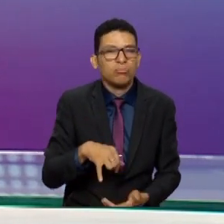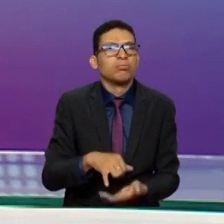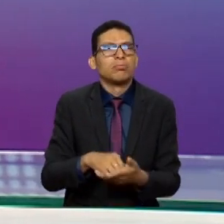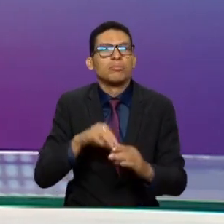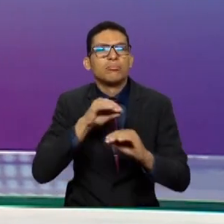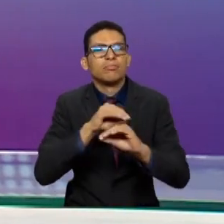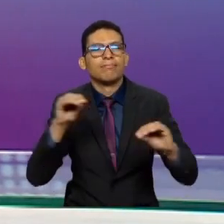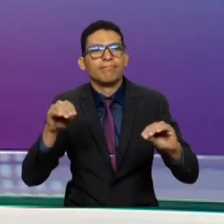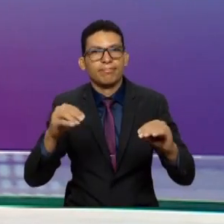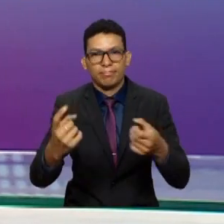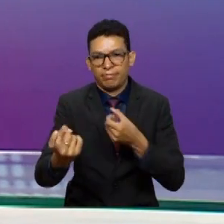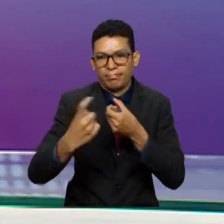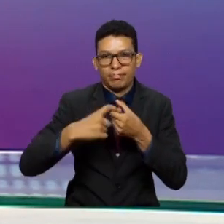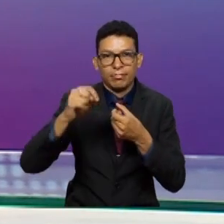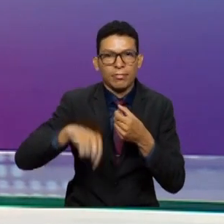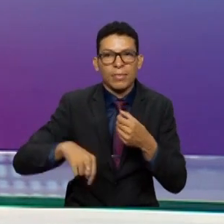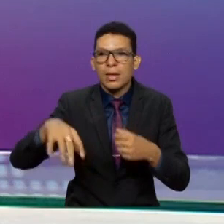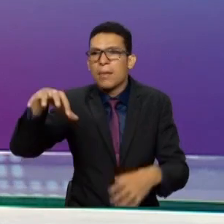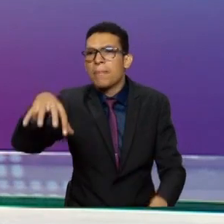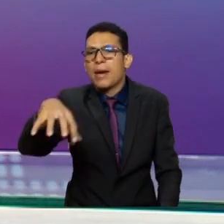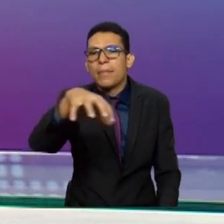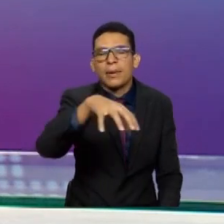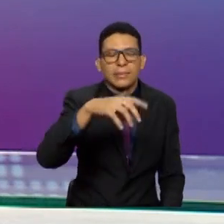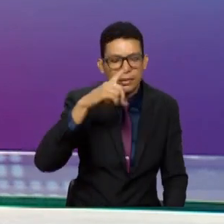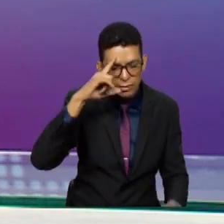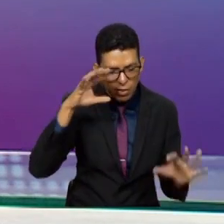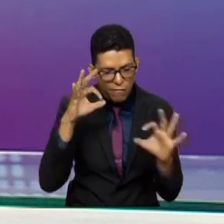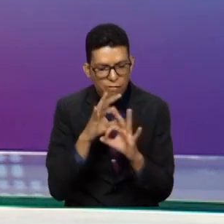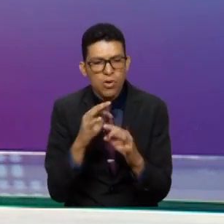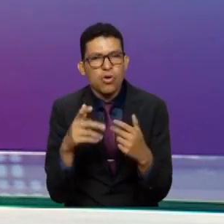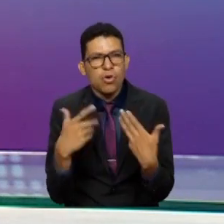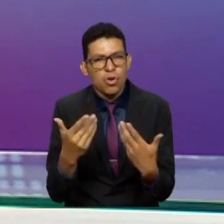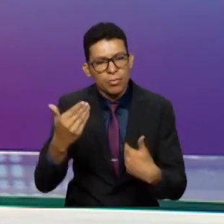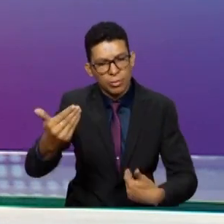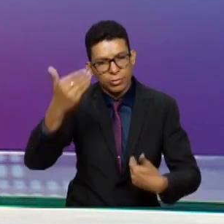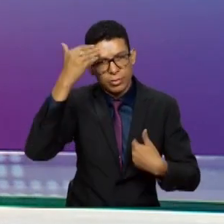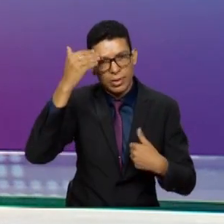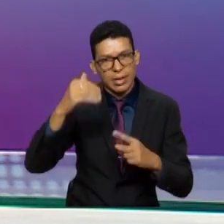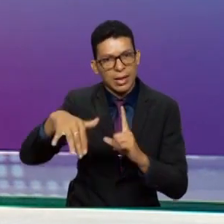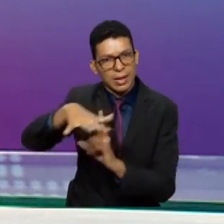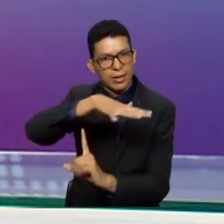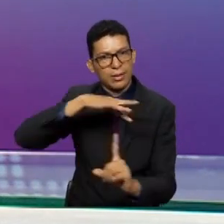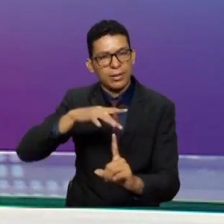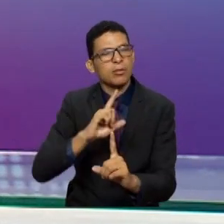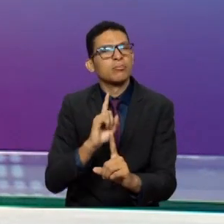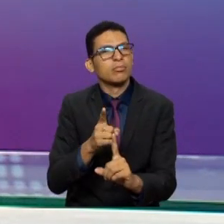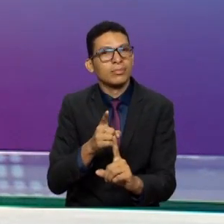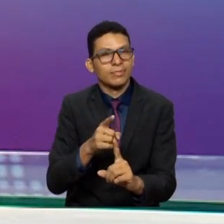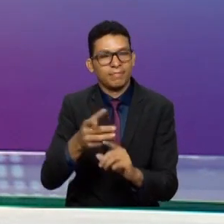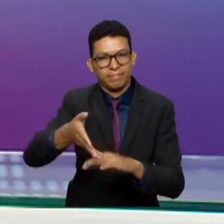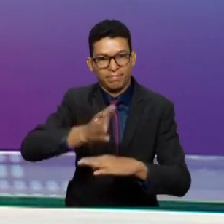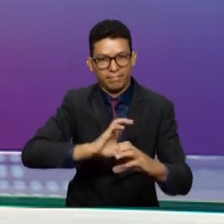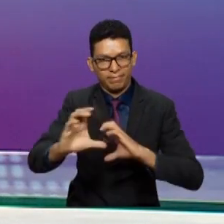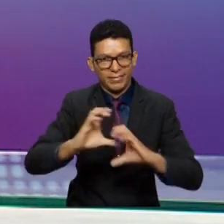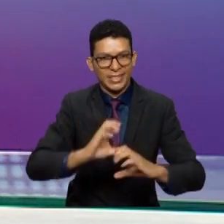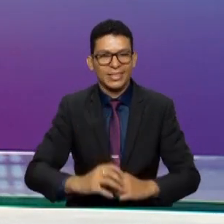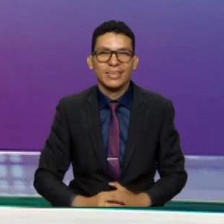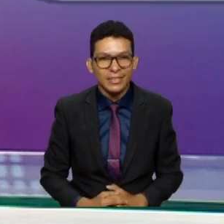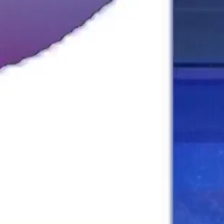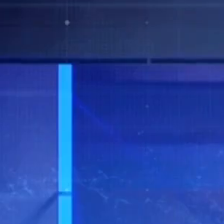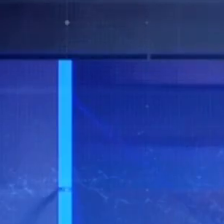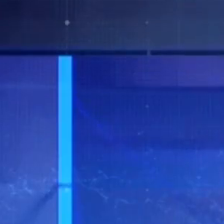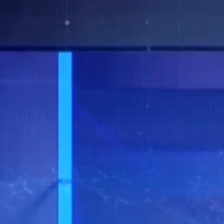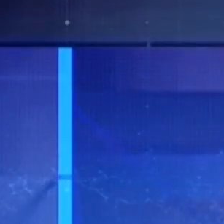para analizar desde diferentes puntos de vista cómo se fomenta la conciencia ambiental a través de los medios de comunicación.